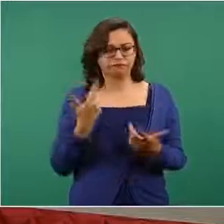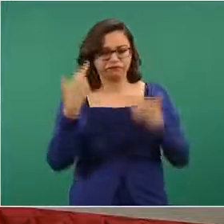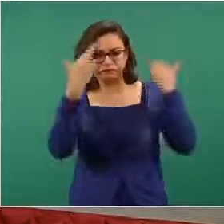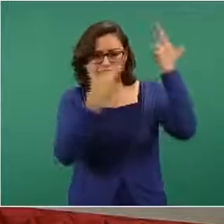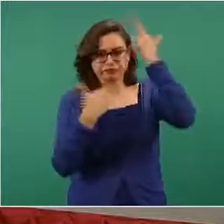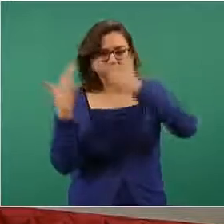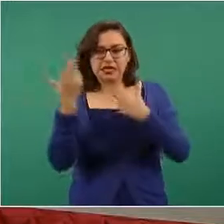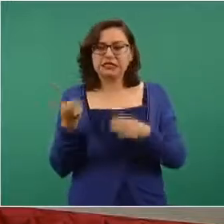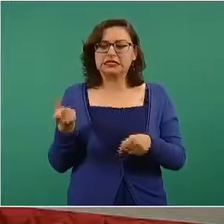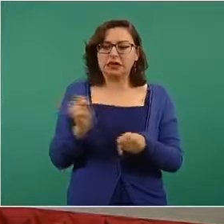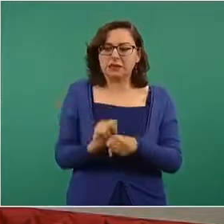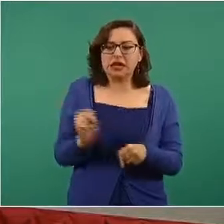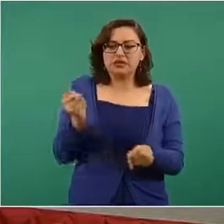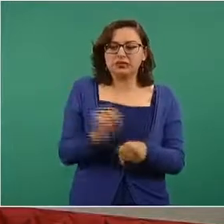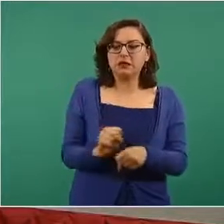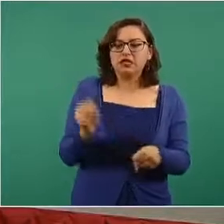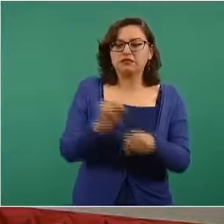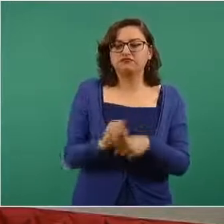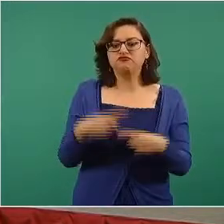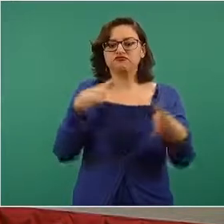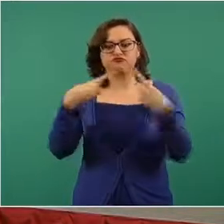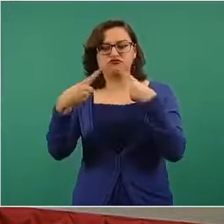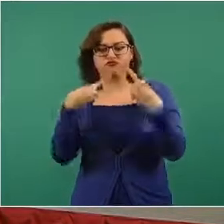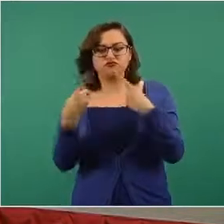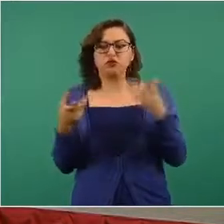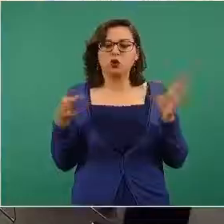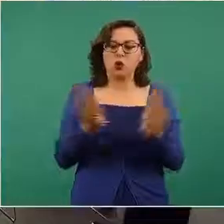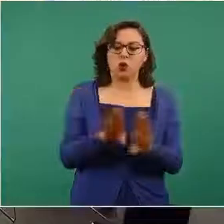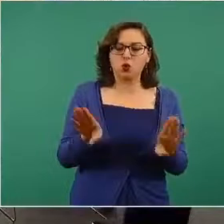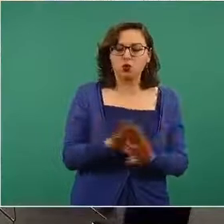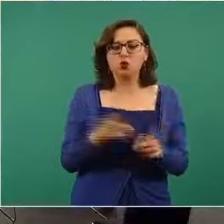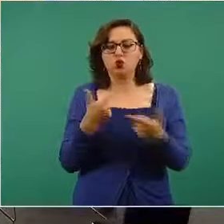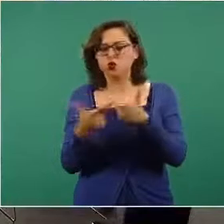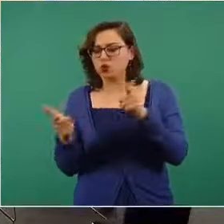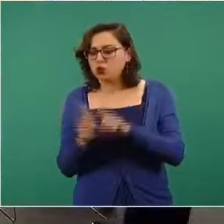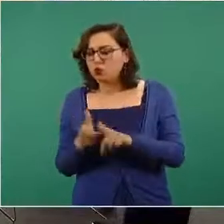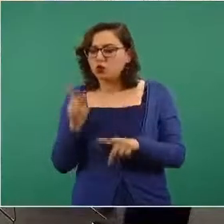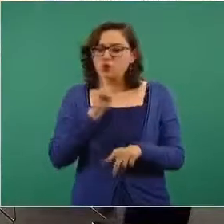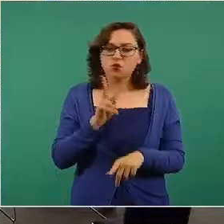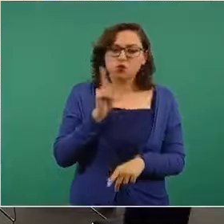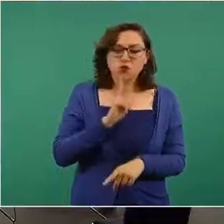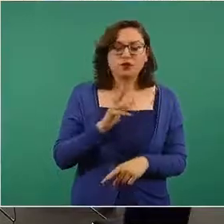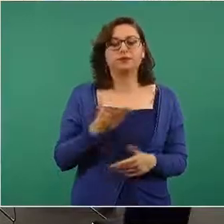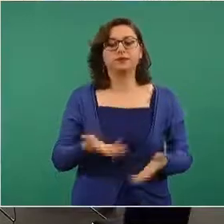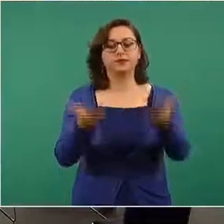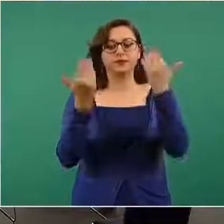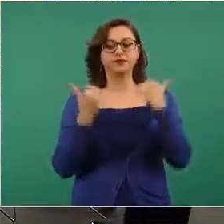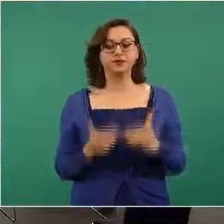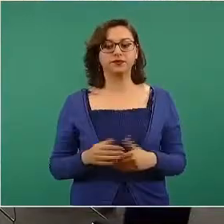todas las semanas discutimos de manera grupal para ver los resultados. La siguiente.